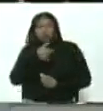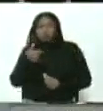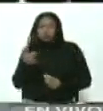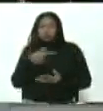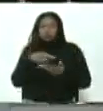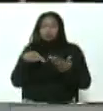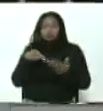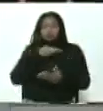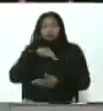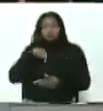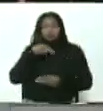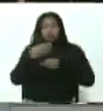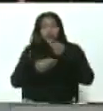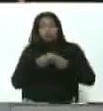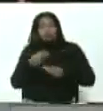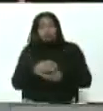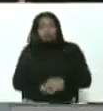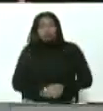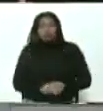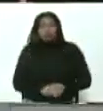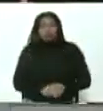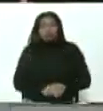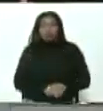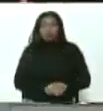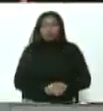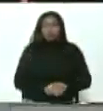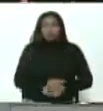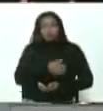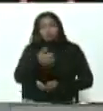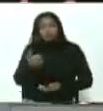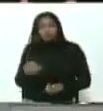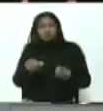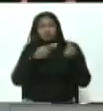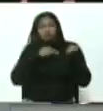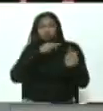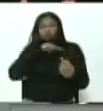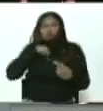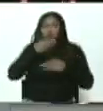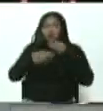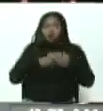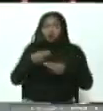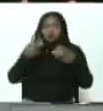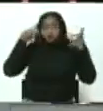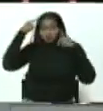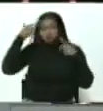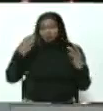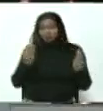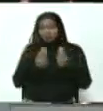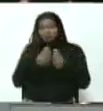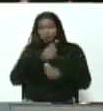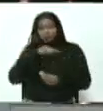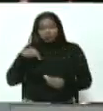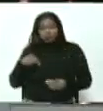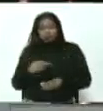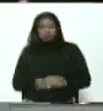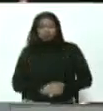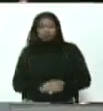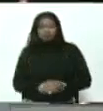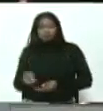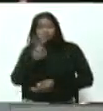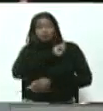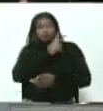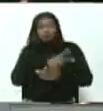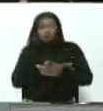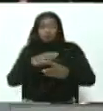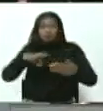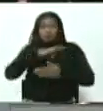hacemos, en cada tarea que ejecutamos, anda Chávez con nosotros, su fuerza, su